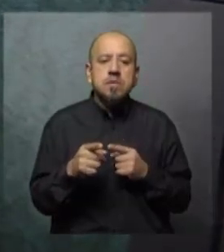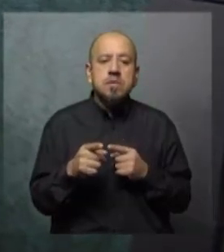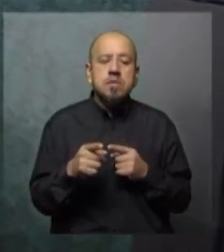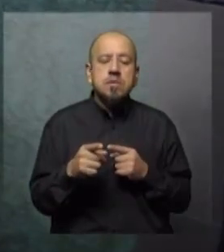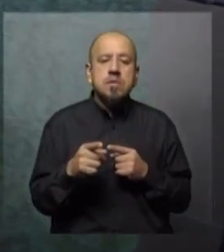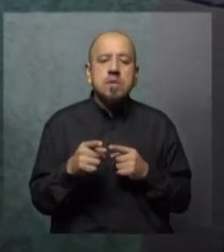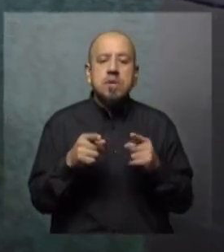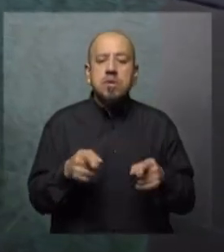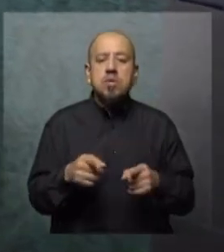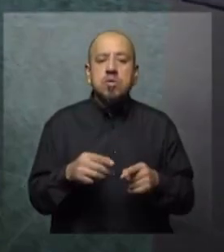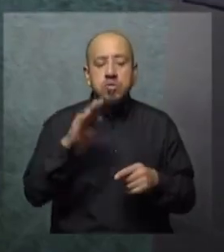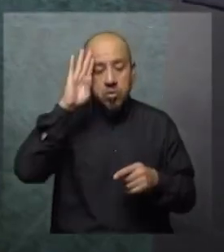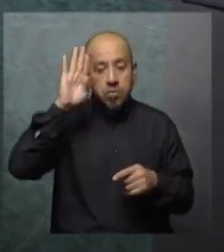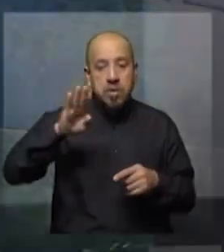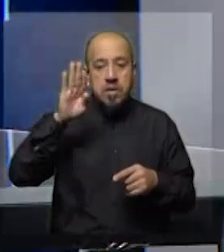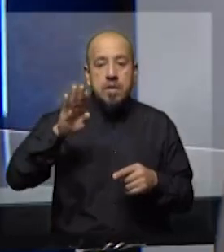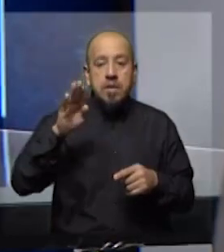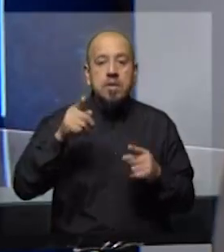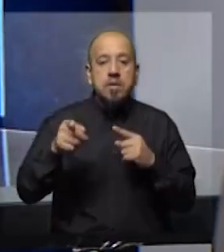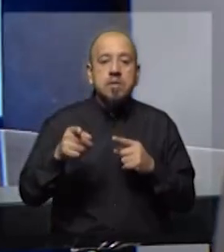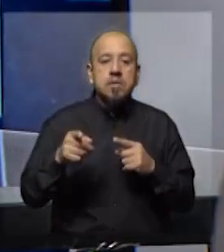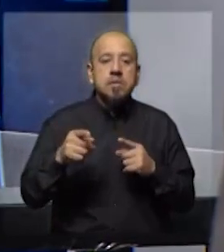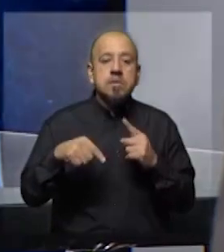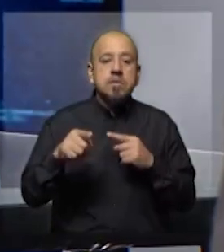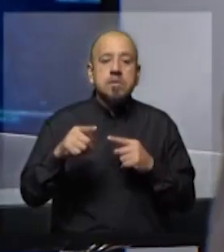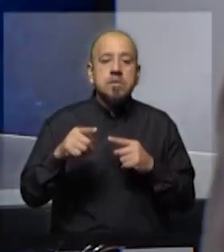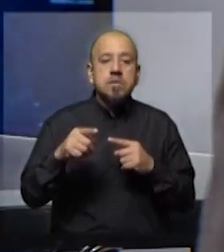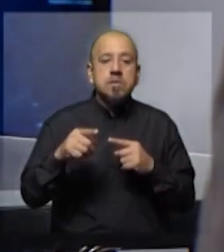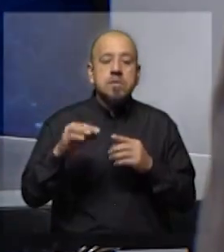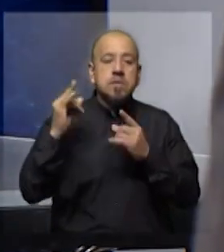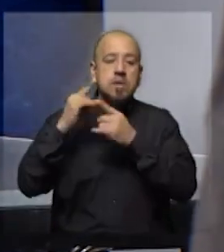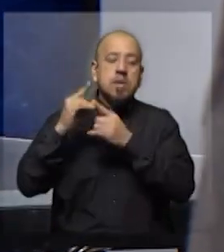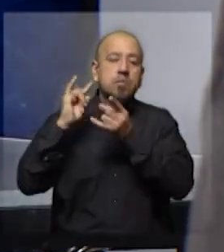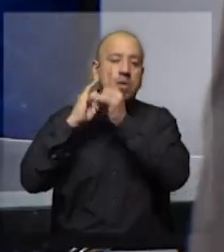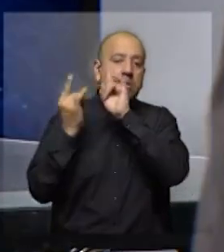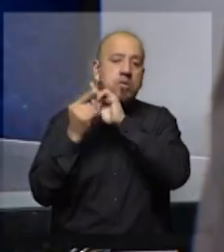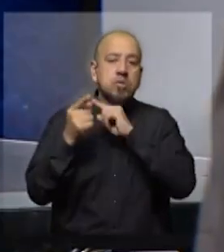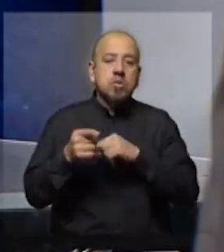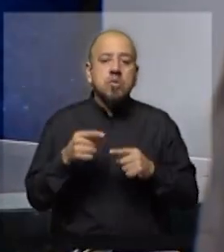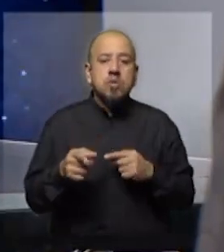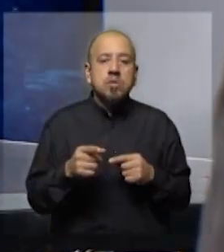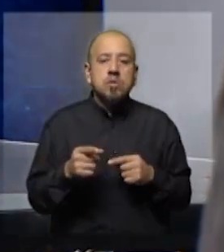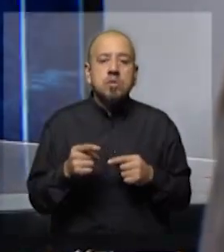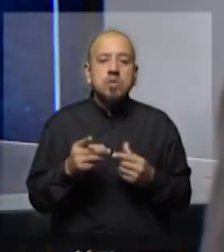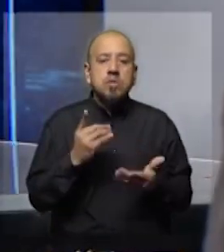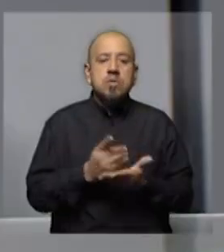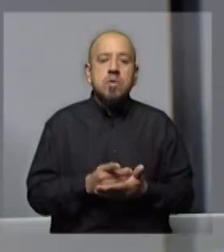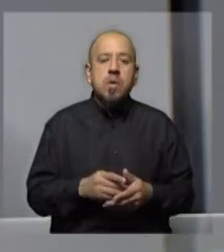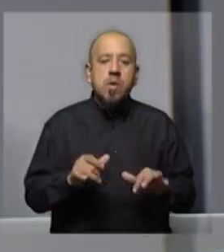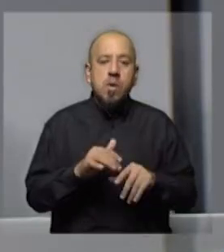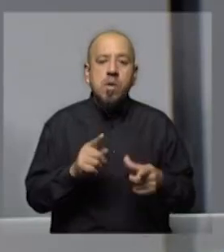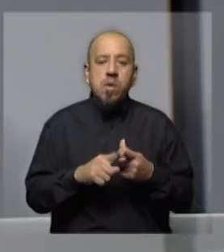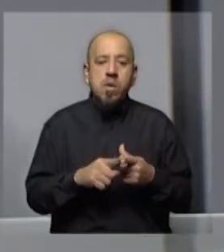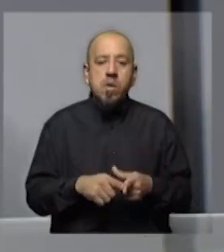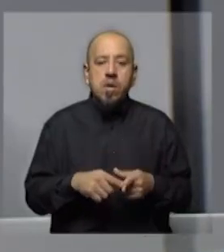famosa de homenaje de la cámara de representantes de la República Oriental del Uruguay como hospitalizada Ya perdóname que